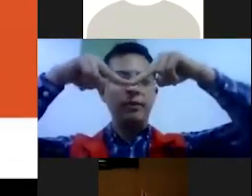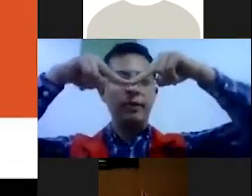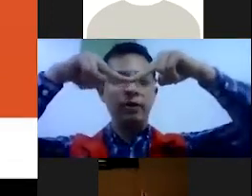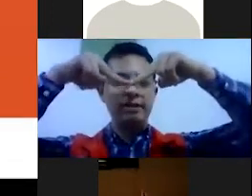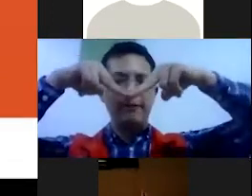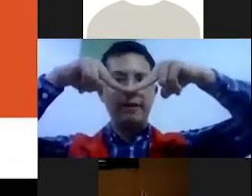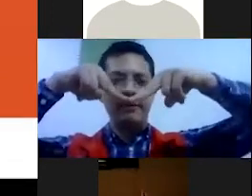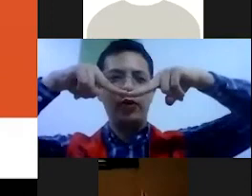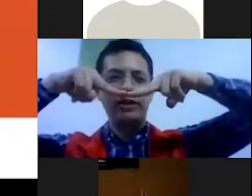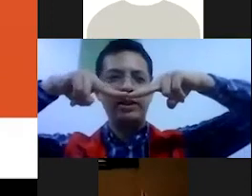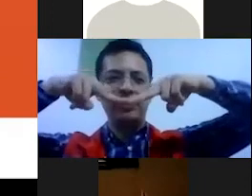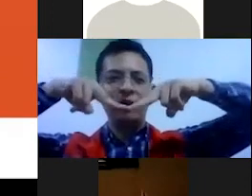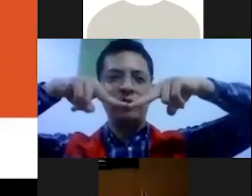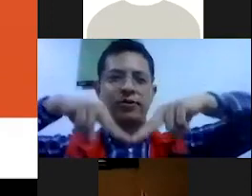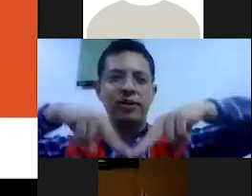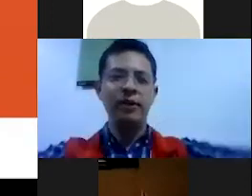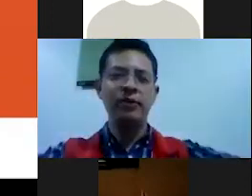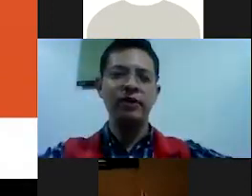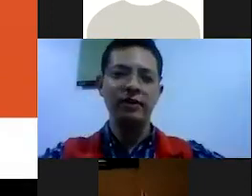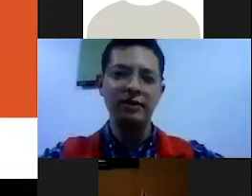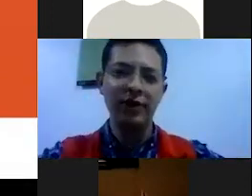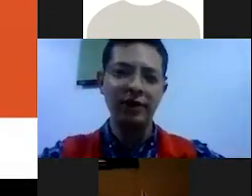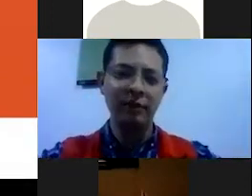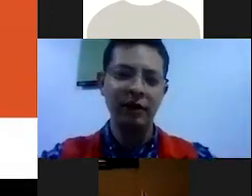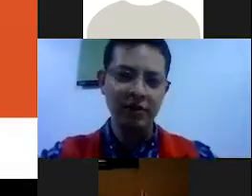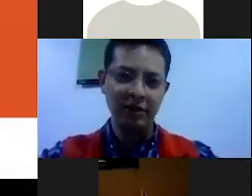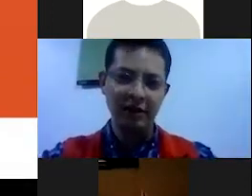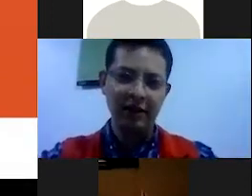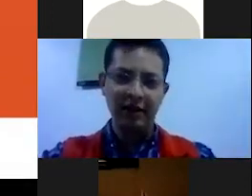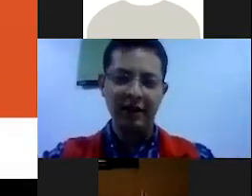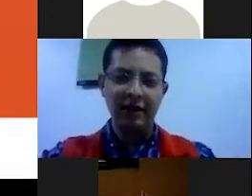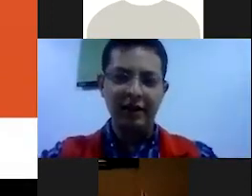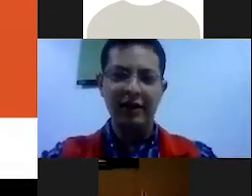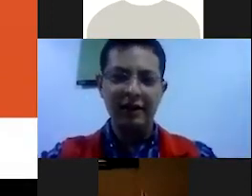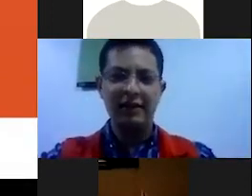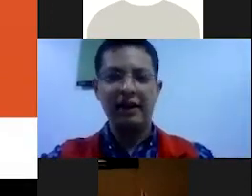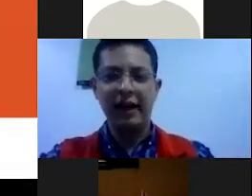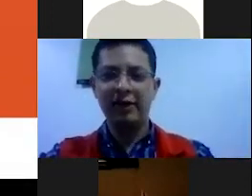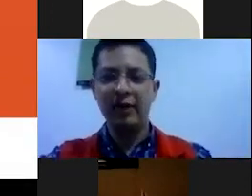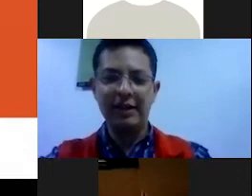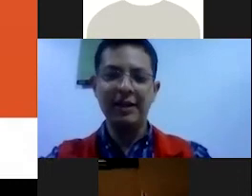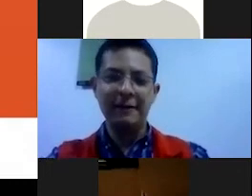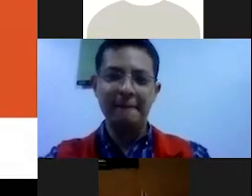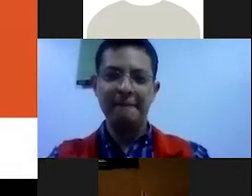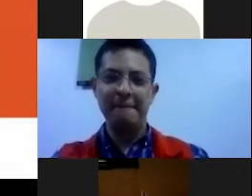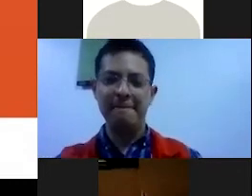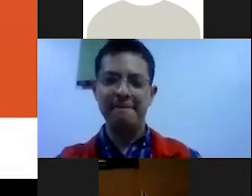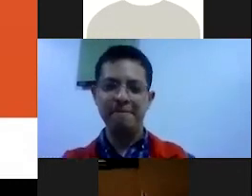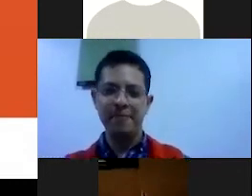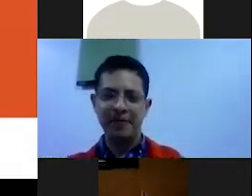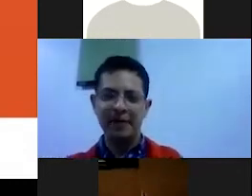Si yo aplico esta fuerza, bueno, con esta posición de los dedos, ¿cree que puedo hundir 5 centímetros la caja torácica?